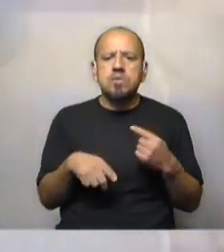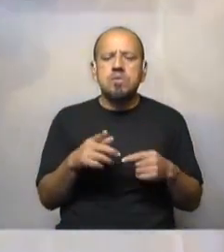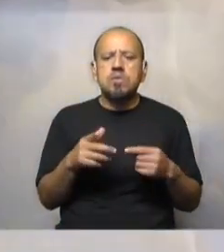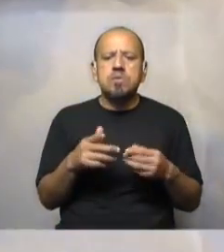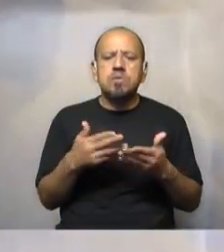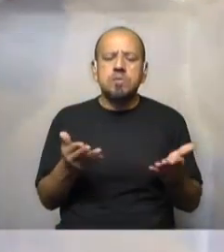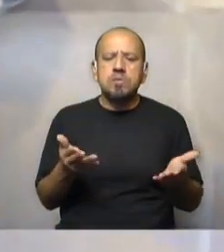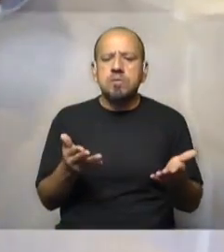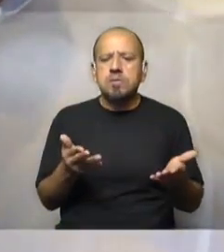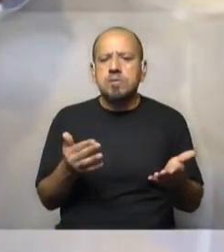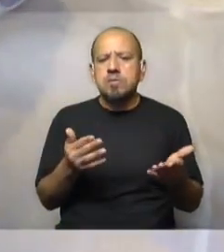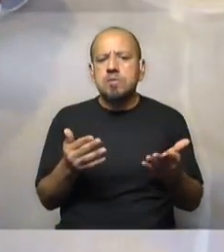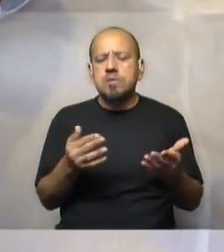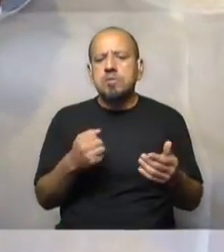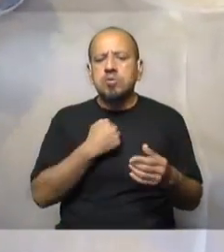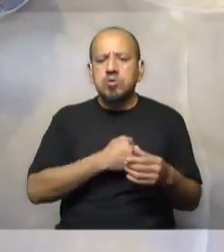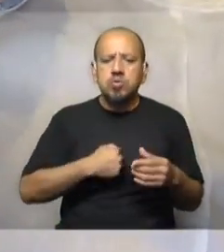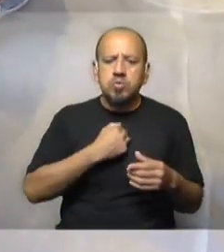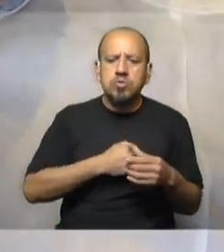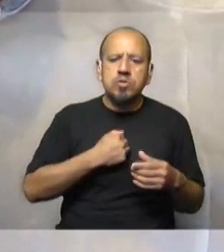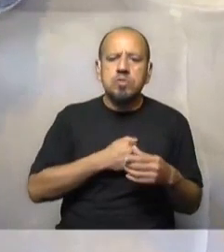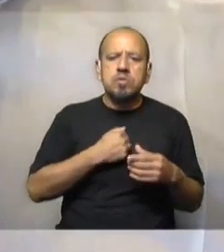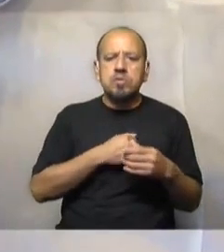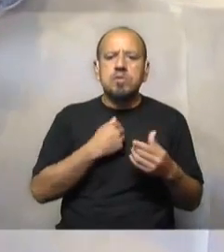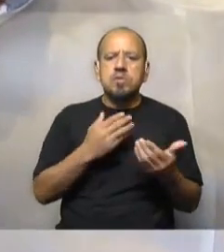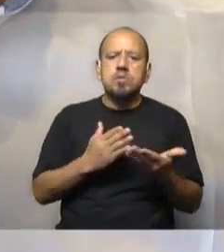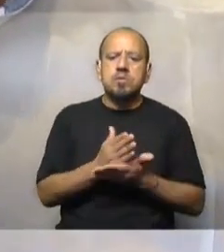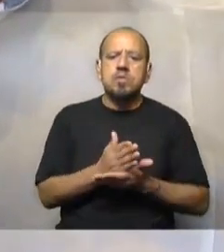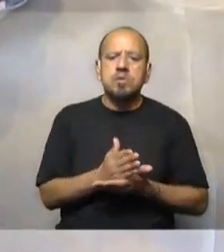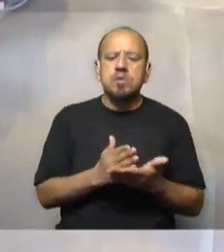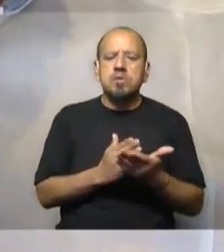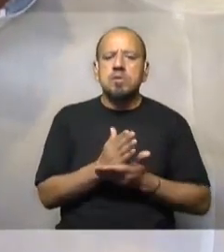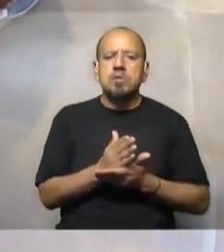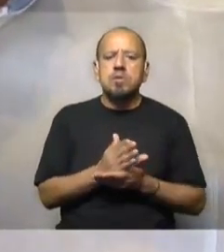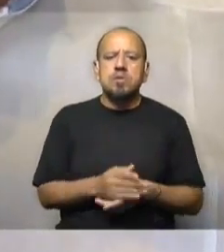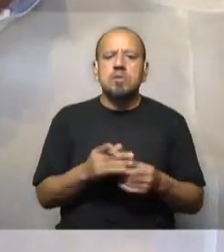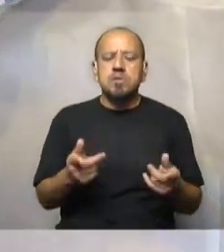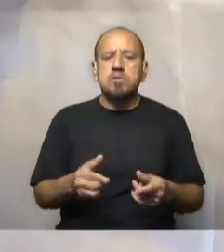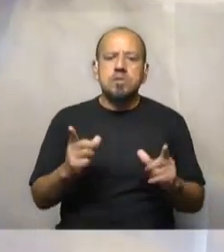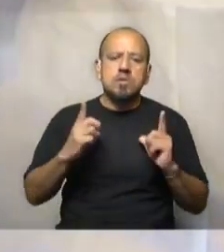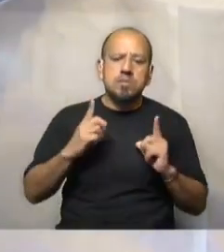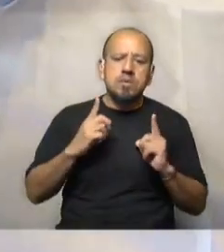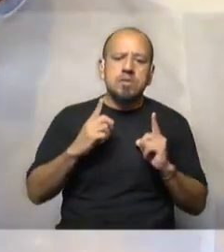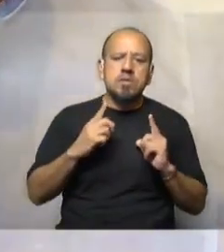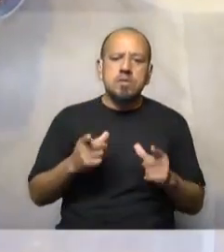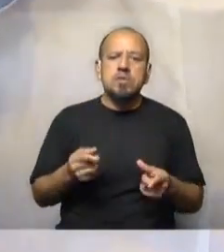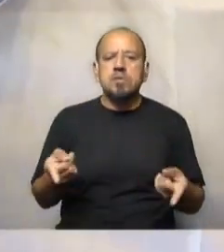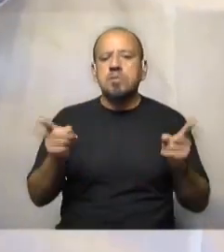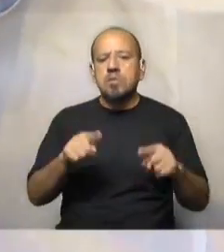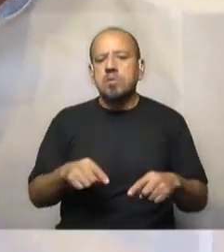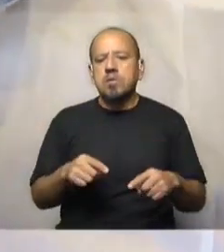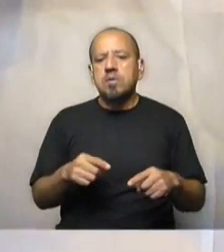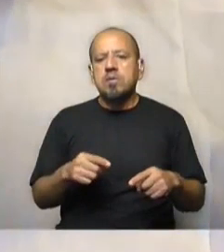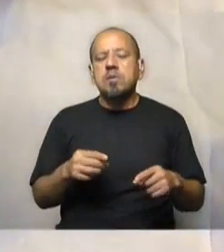devastador sea el daño sufrido, siempre, si queda una chispa de vida y queda una chispa de esperanza, siempre es posible volver a